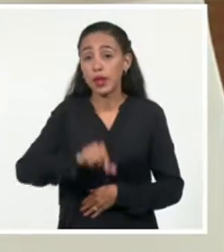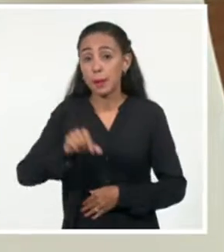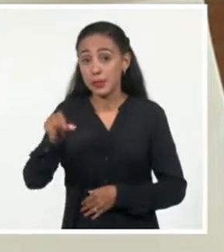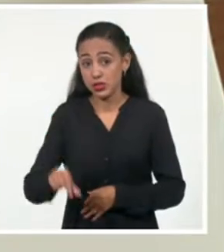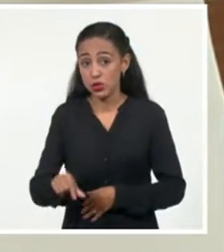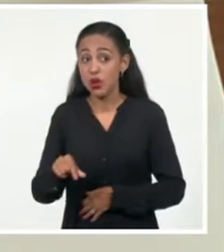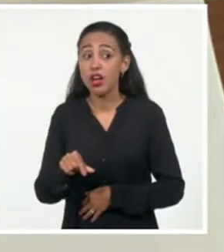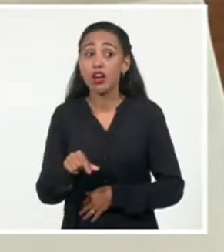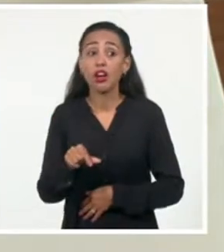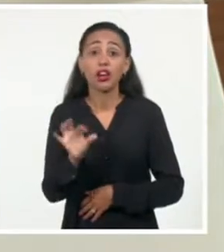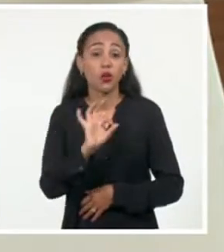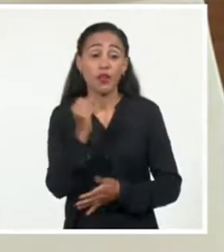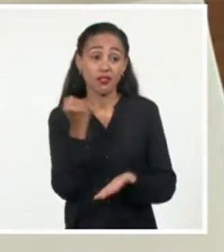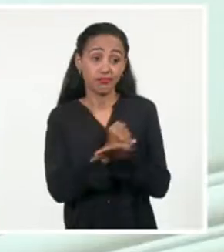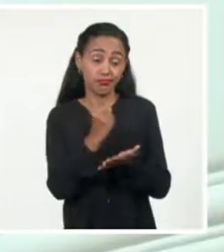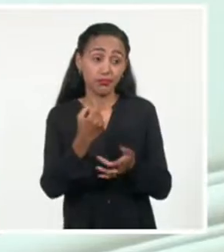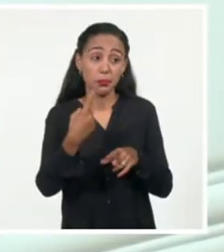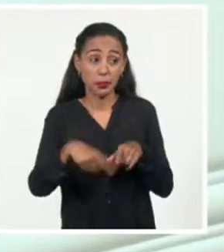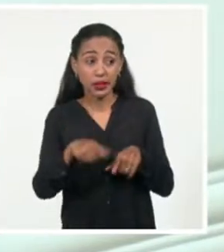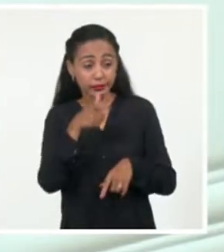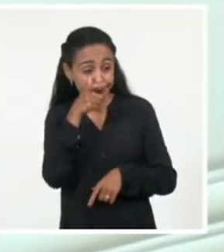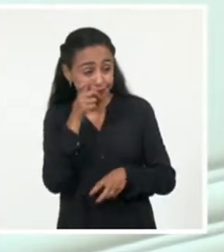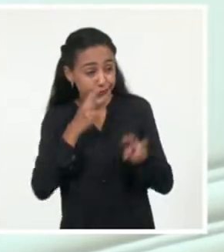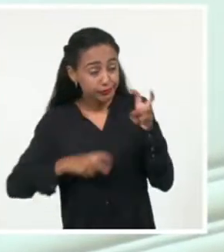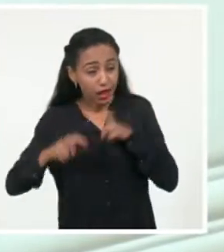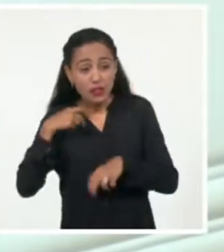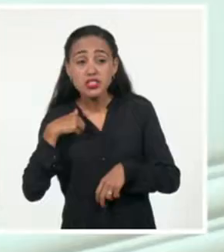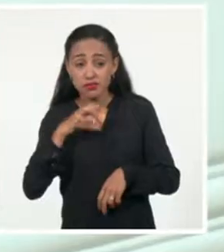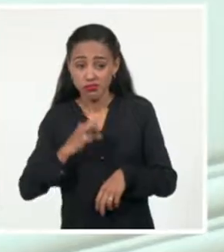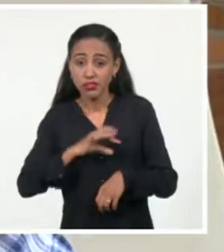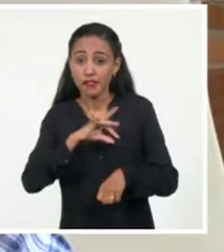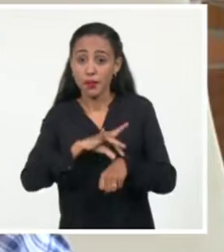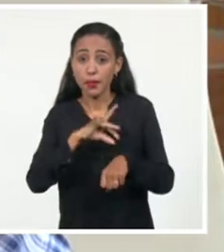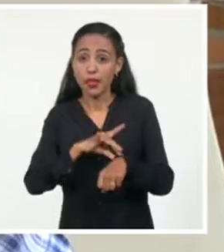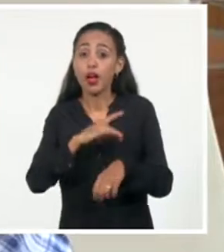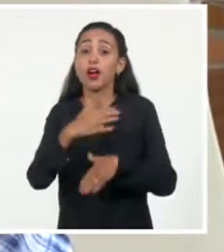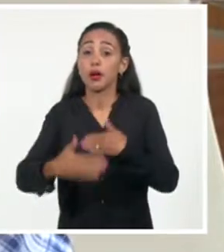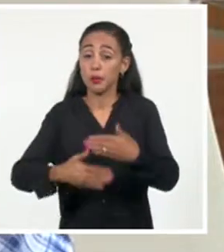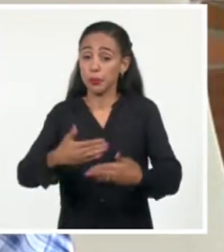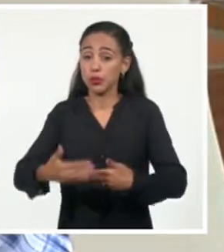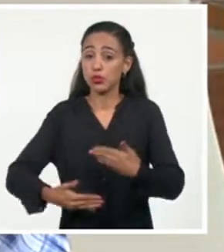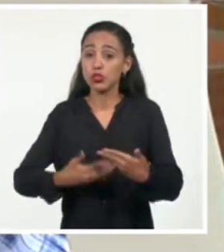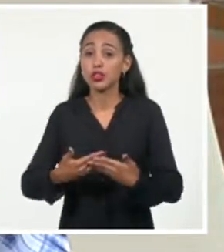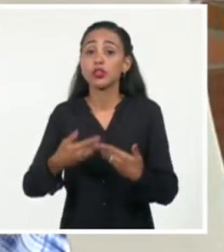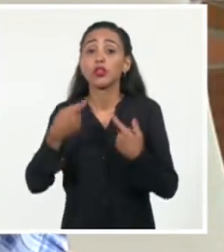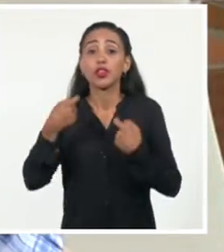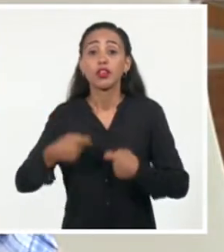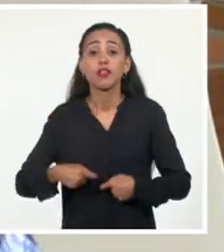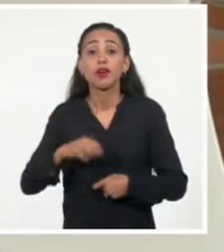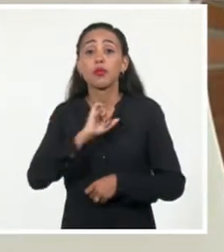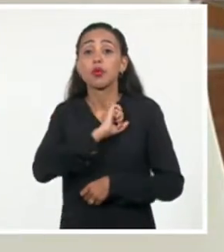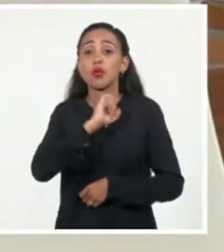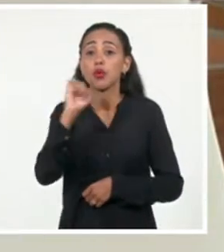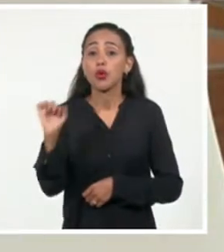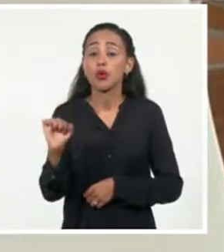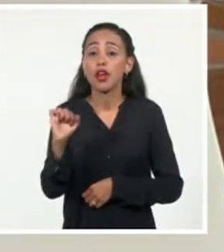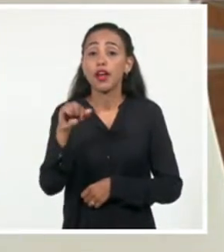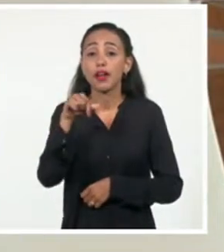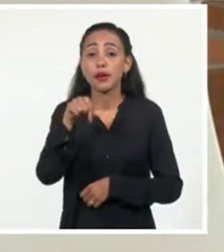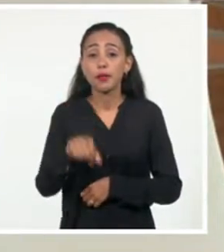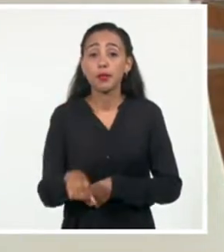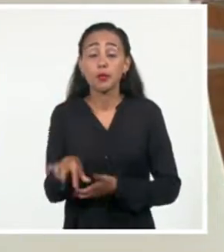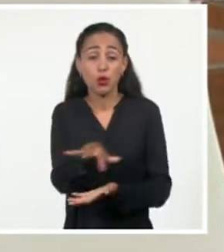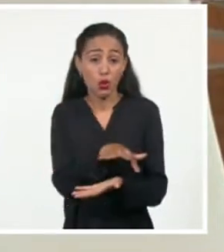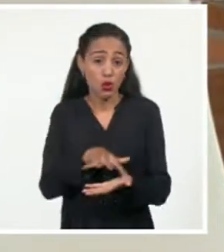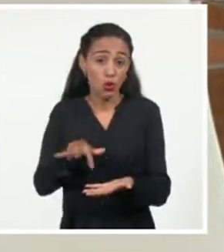que es importante trabajarlo durante este proceso. Tenemos que lograr el adulticida en los municipios de mayor